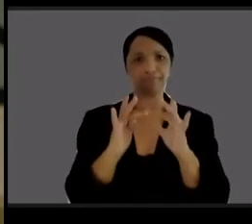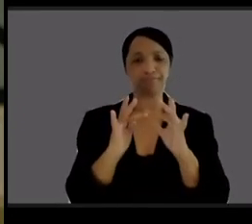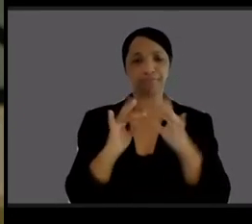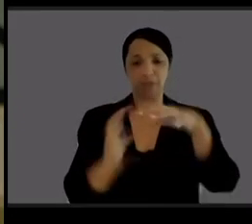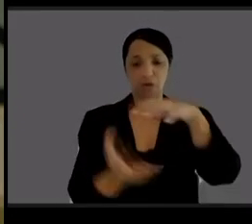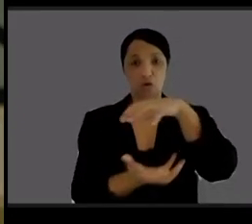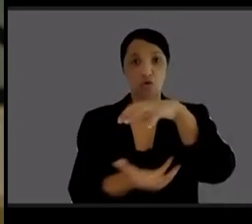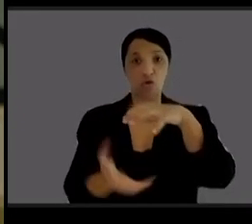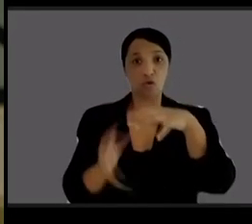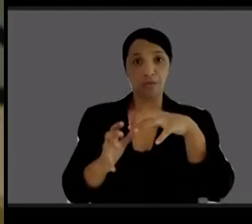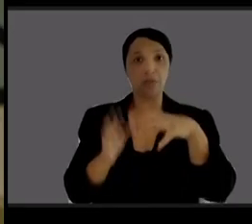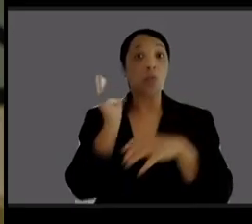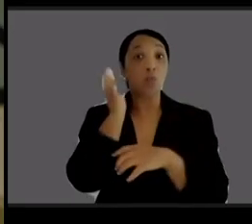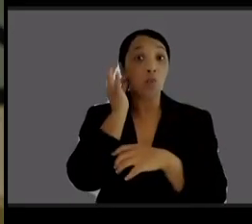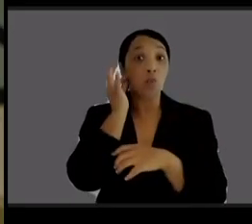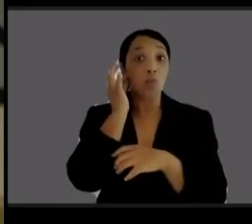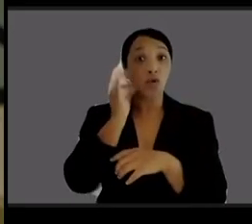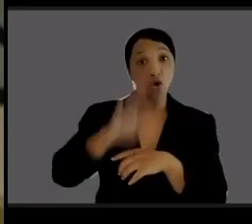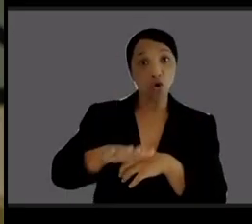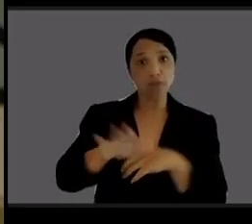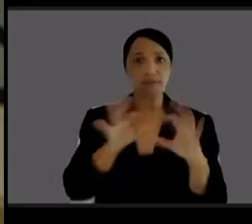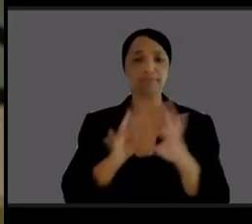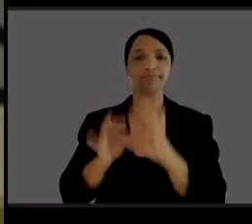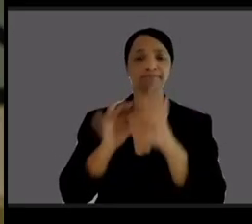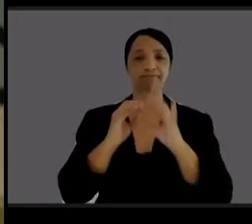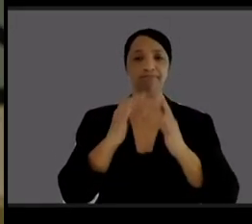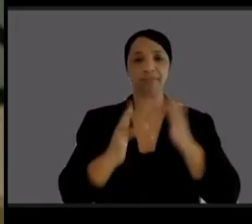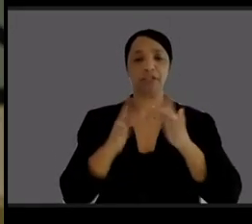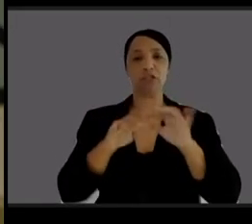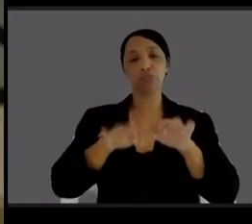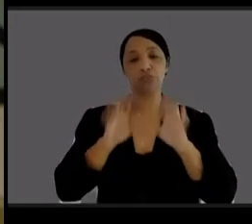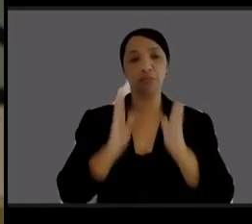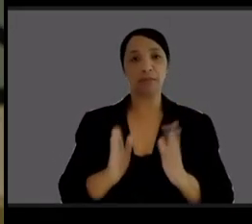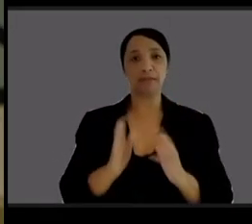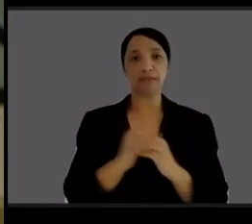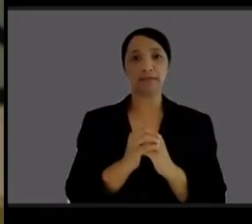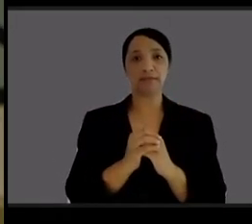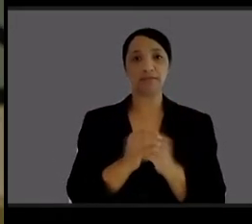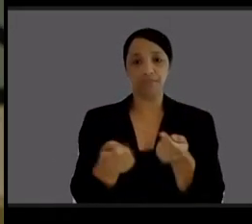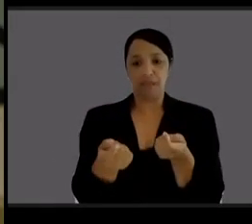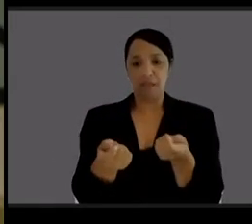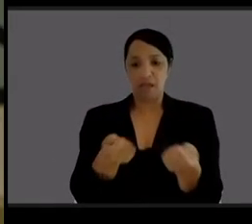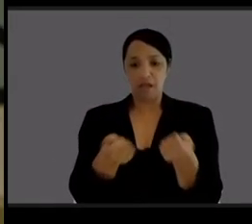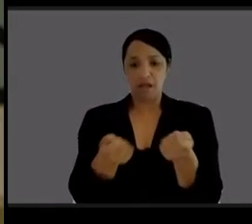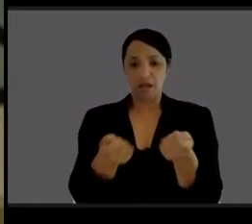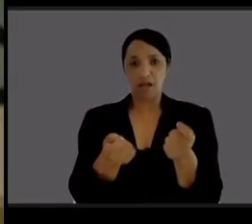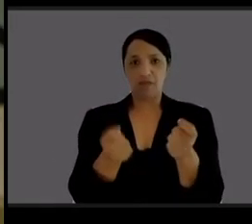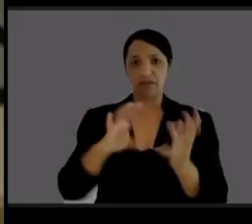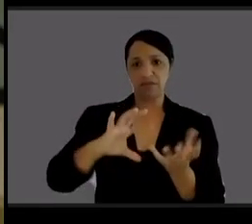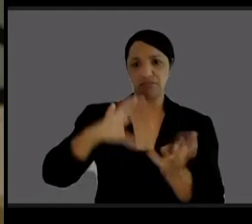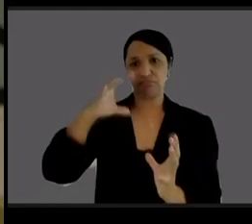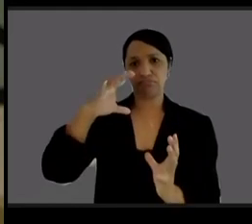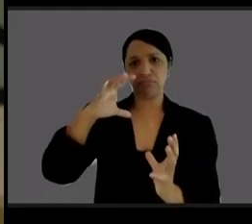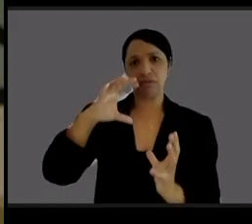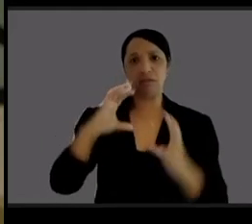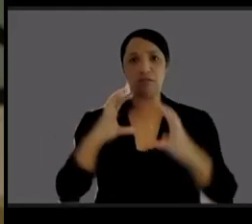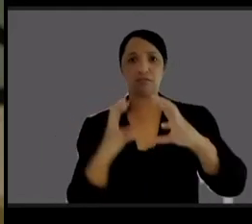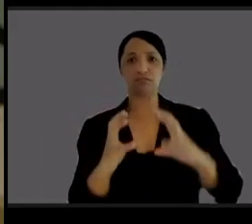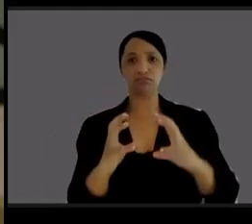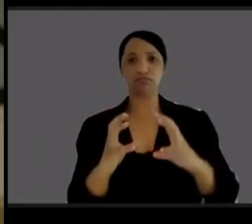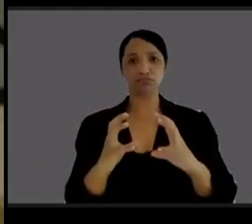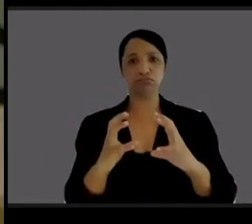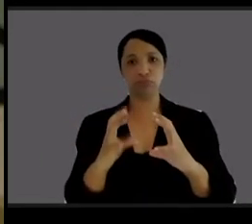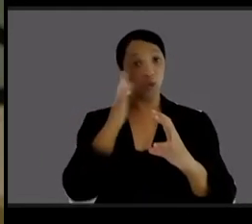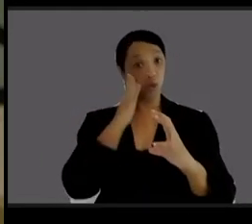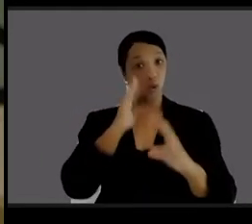se puedan conectar en línea, en particular mujeres y niñas de países en vías de desarrollo. En segundo lugar, debemos de trabajar juntos para